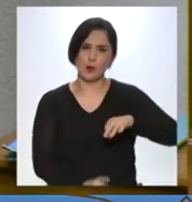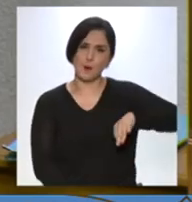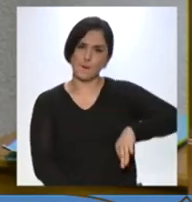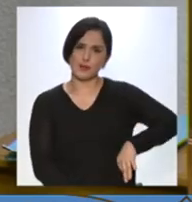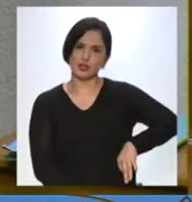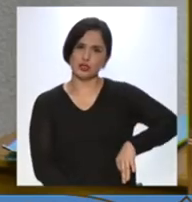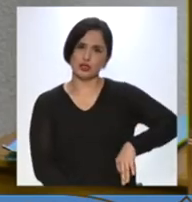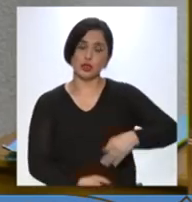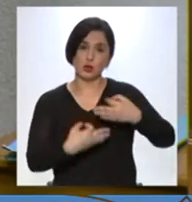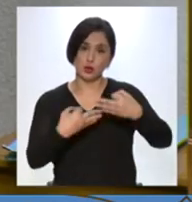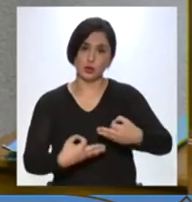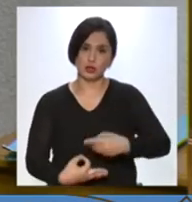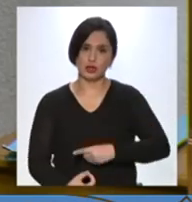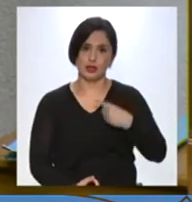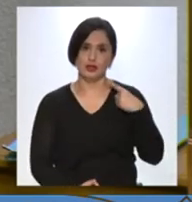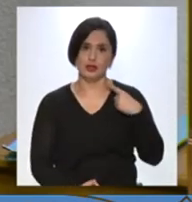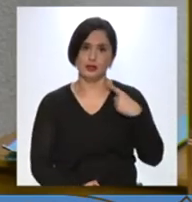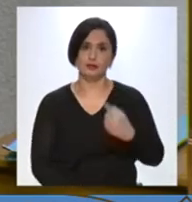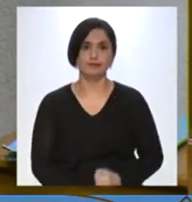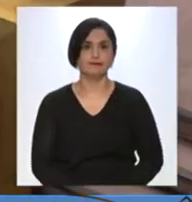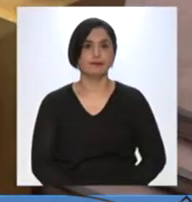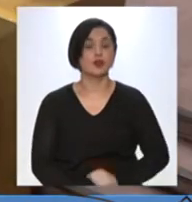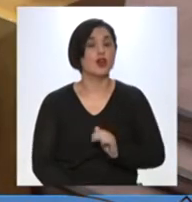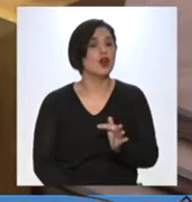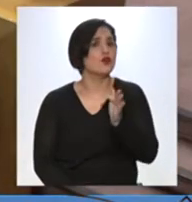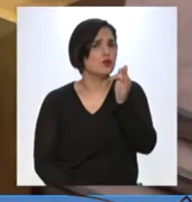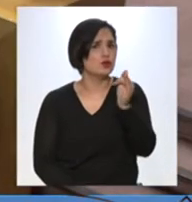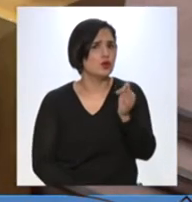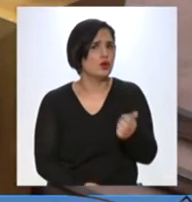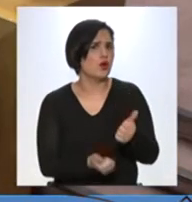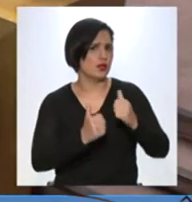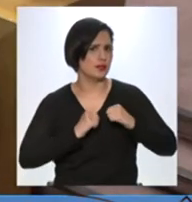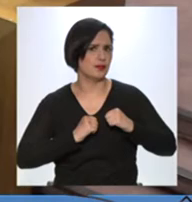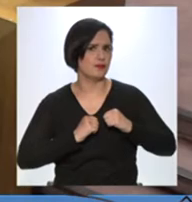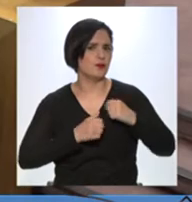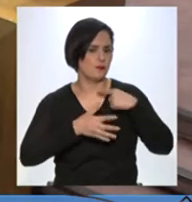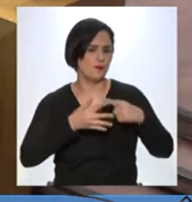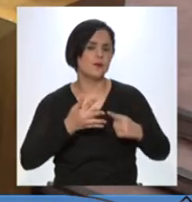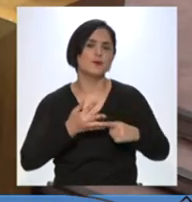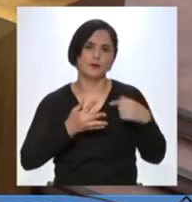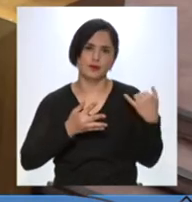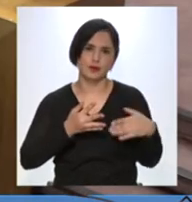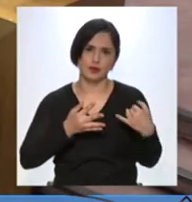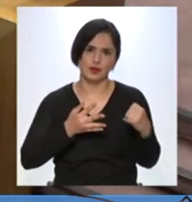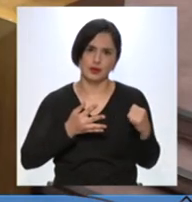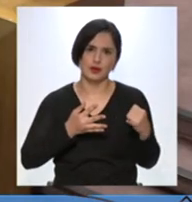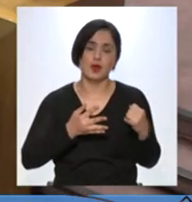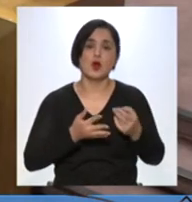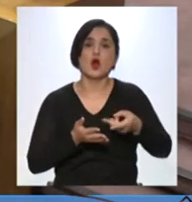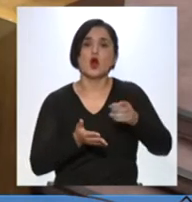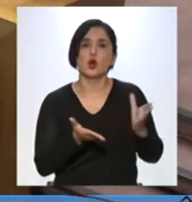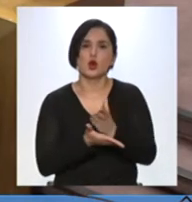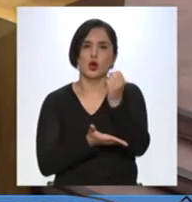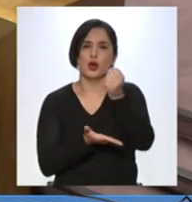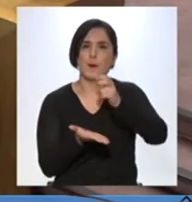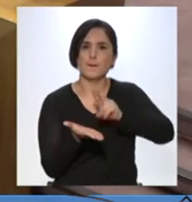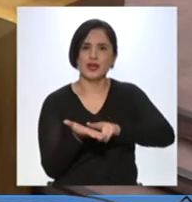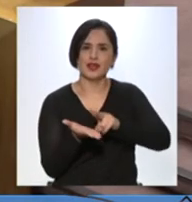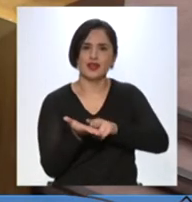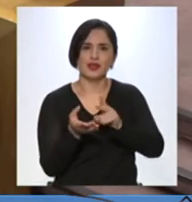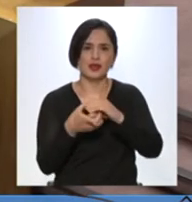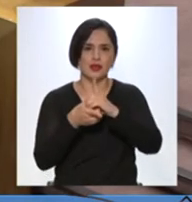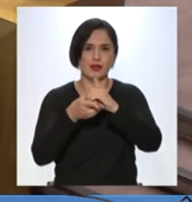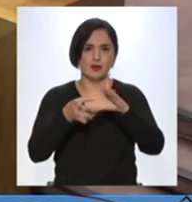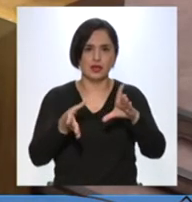y dignas. Tenemos varios desafíos por delante. Uno de los más importantes es lograr una verdadera democratización y